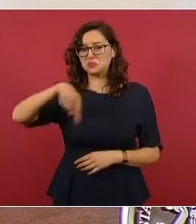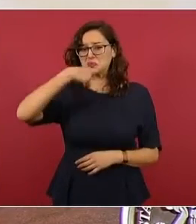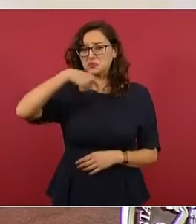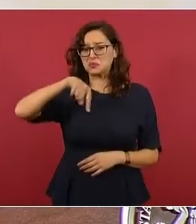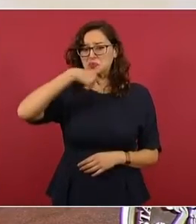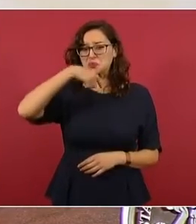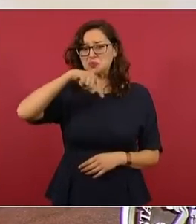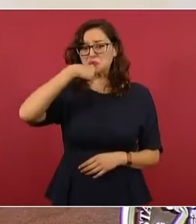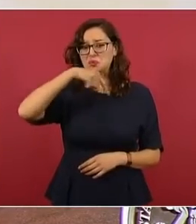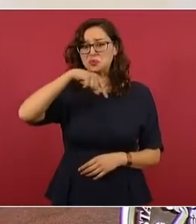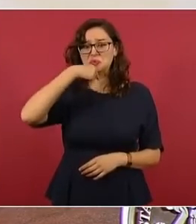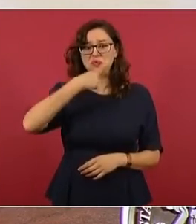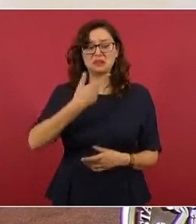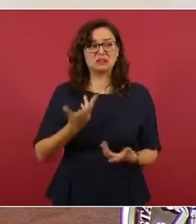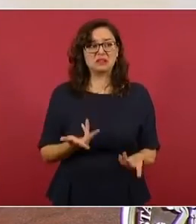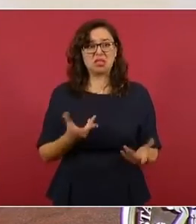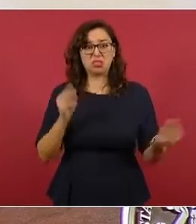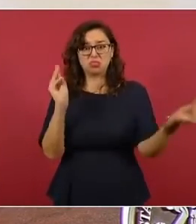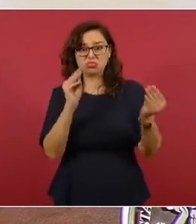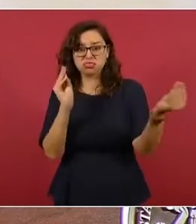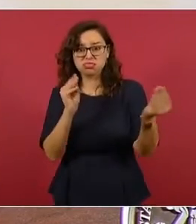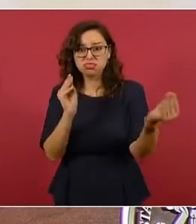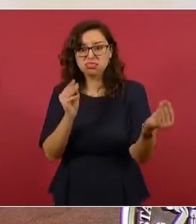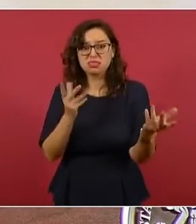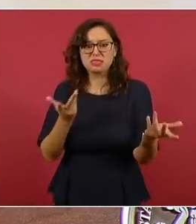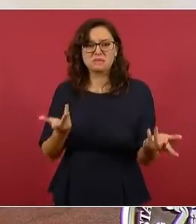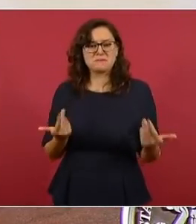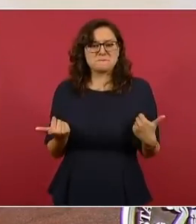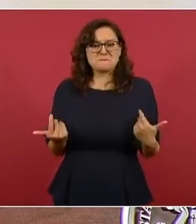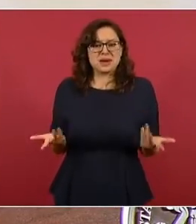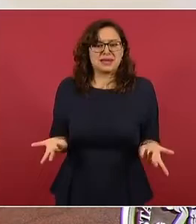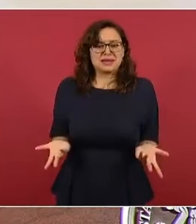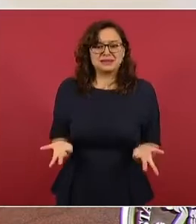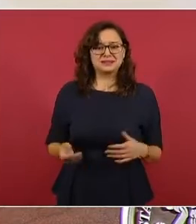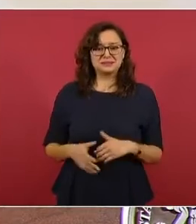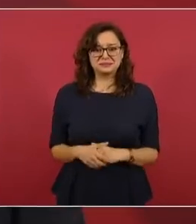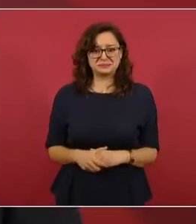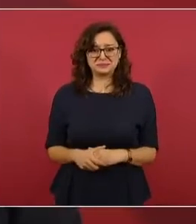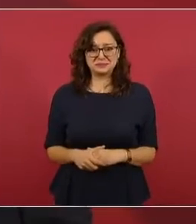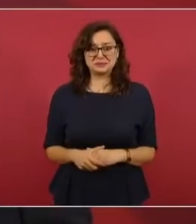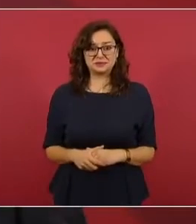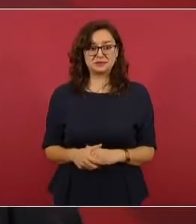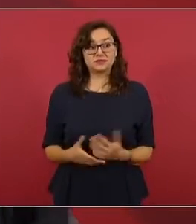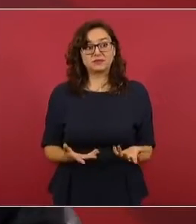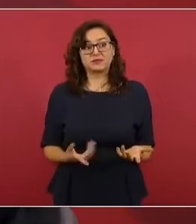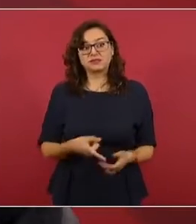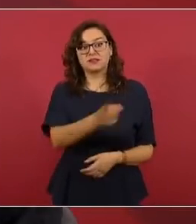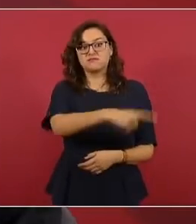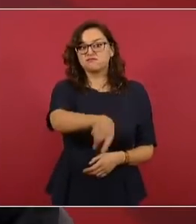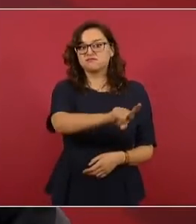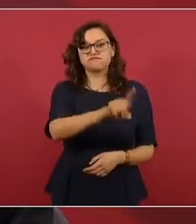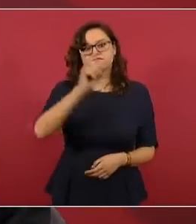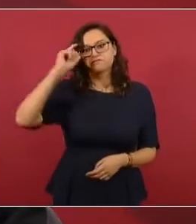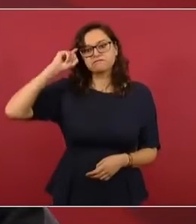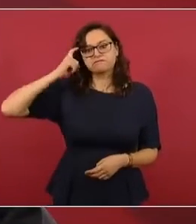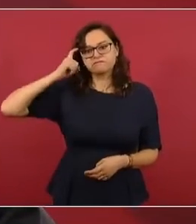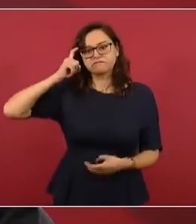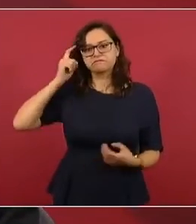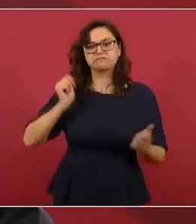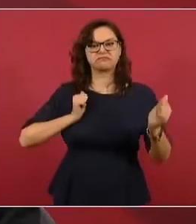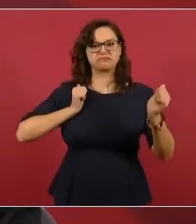la polémica sobre lo mismo, porque ellos están enojados